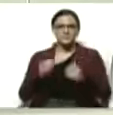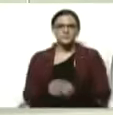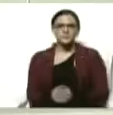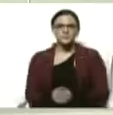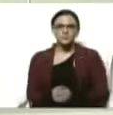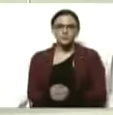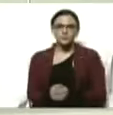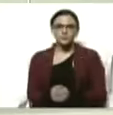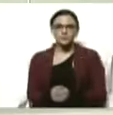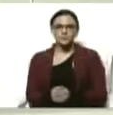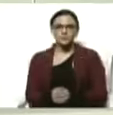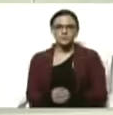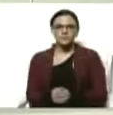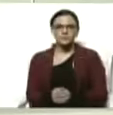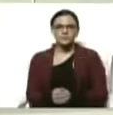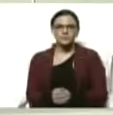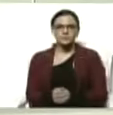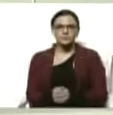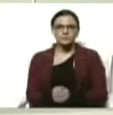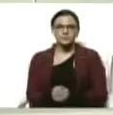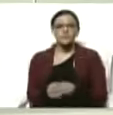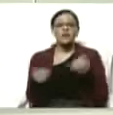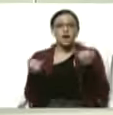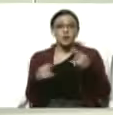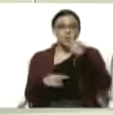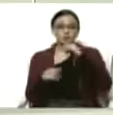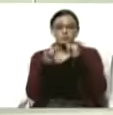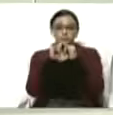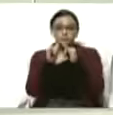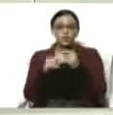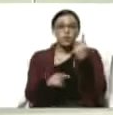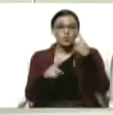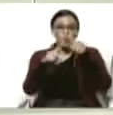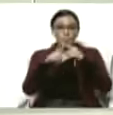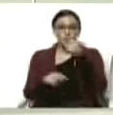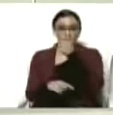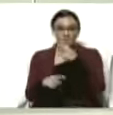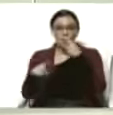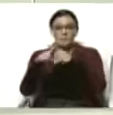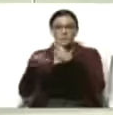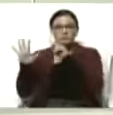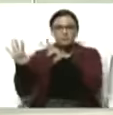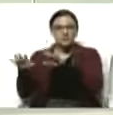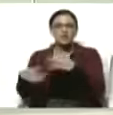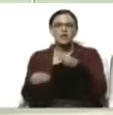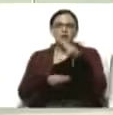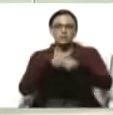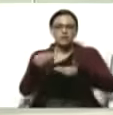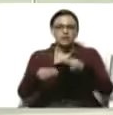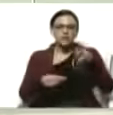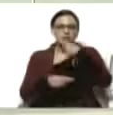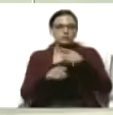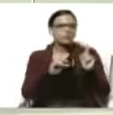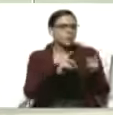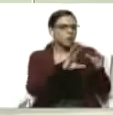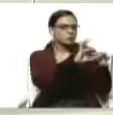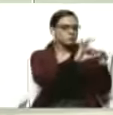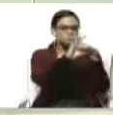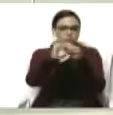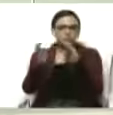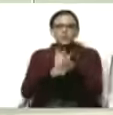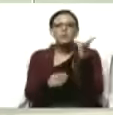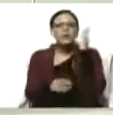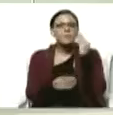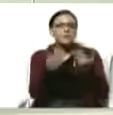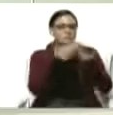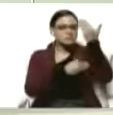jornada se Indicó que el un por 10 por s une experiencias pasadas con las nuevas potencialidades como